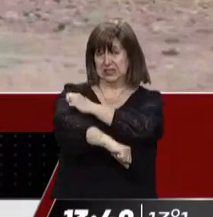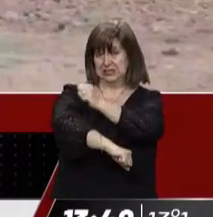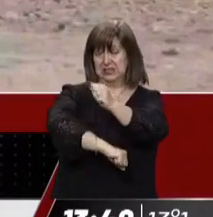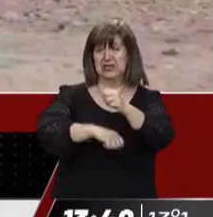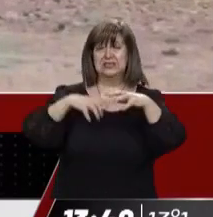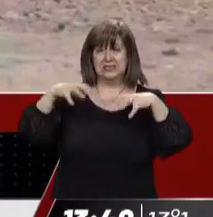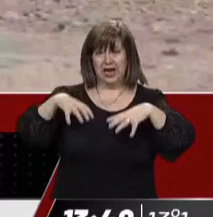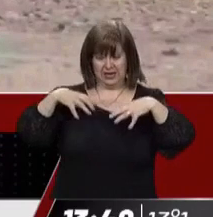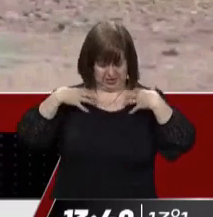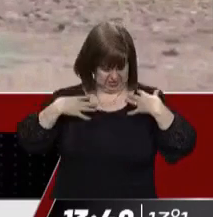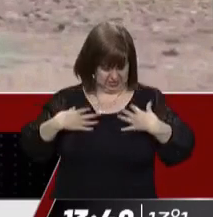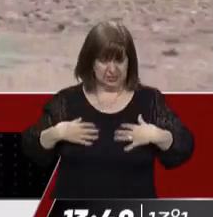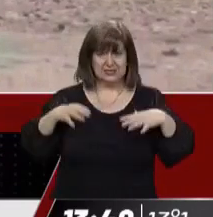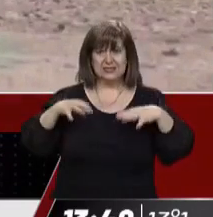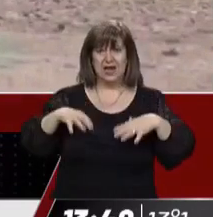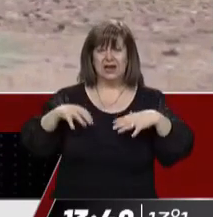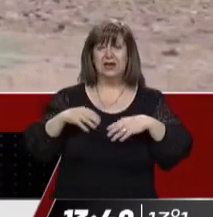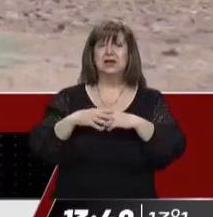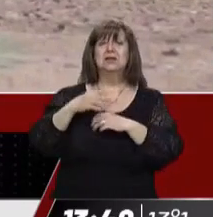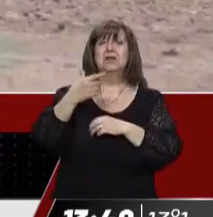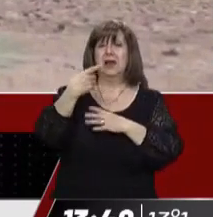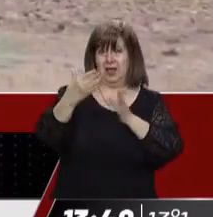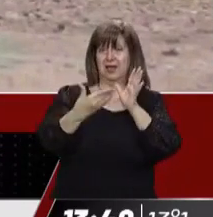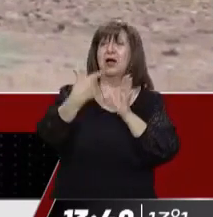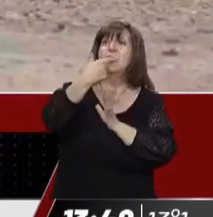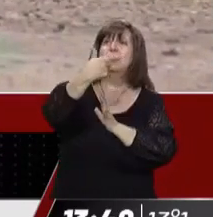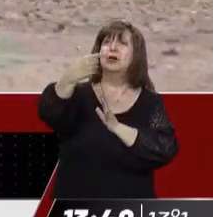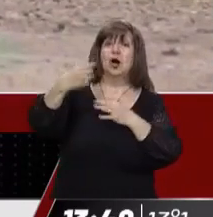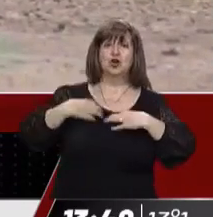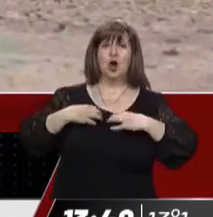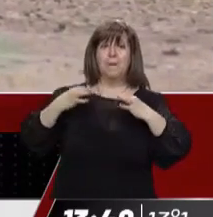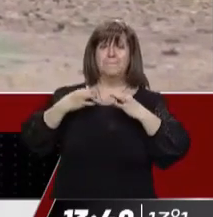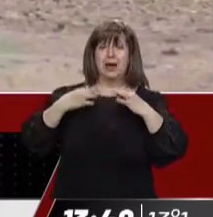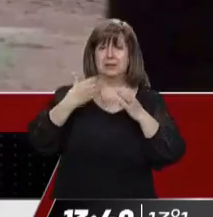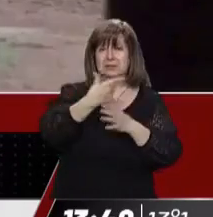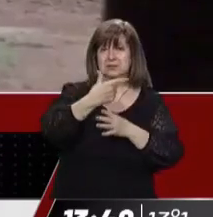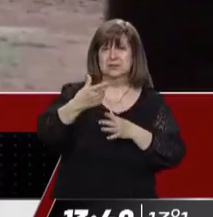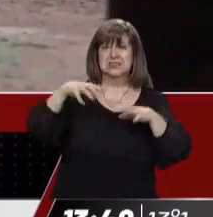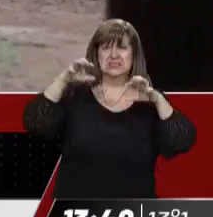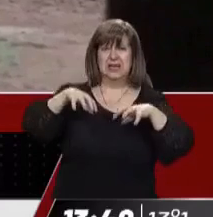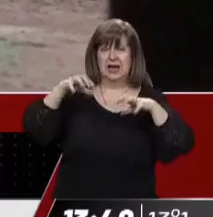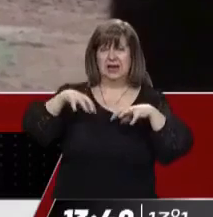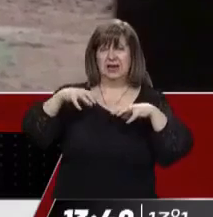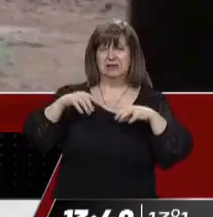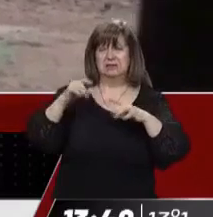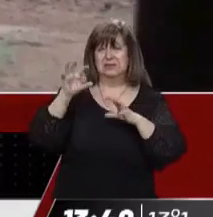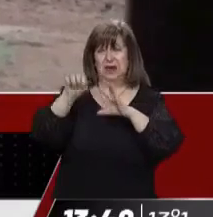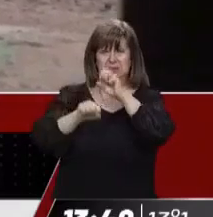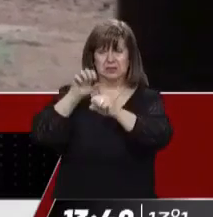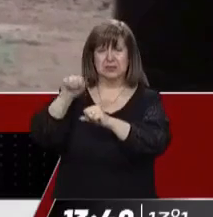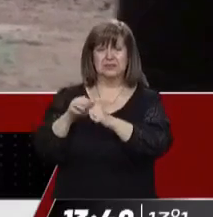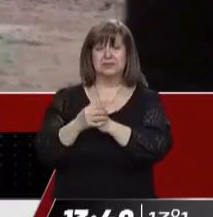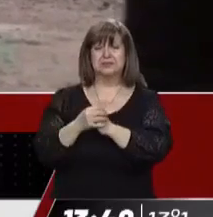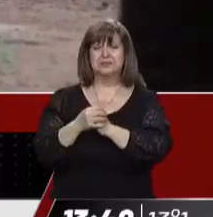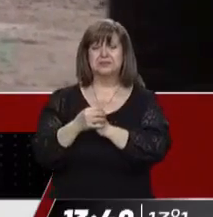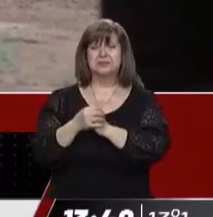tomar Gerardo pero allá a la derecha de ella está toda la ropa que ha quedado de ayer y mientras tanto nos vamos a quedar con el relato de Ezequiel que vos vos